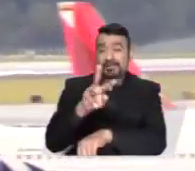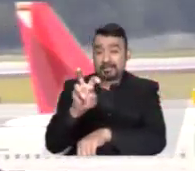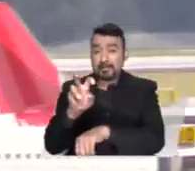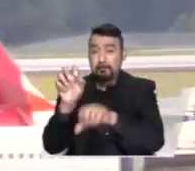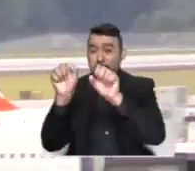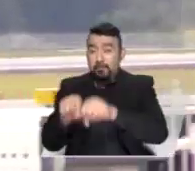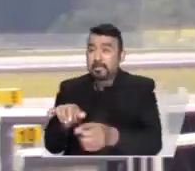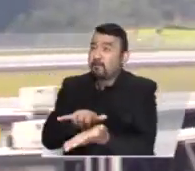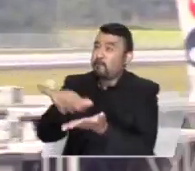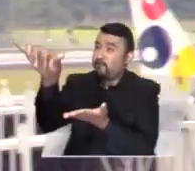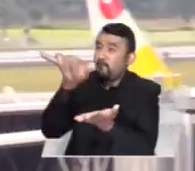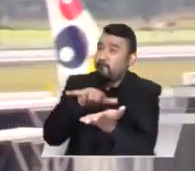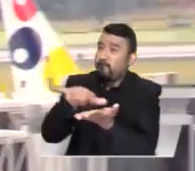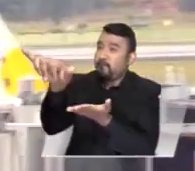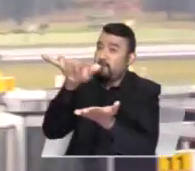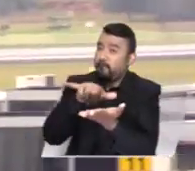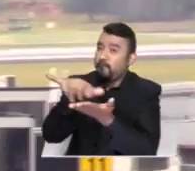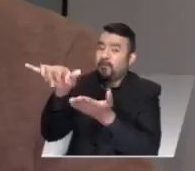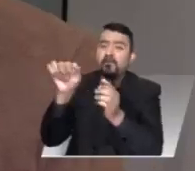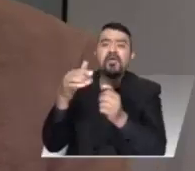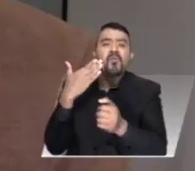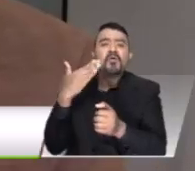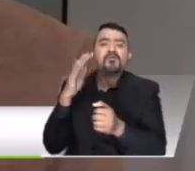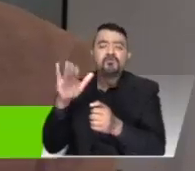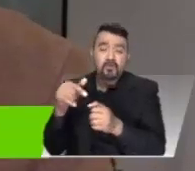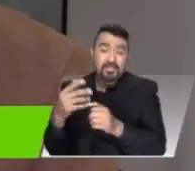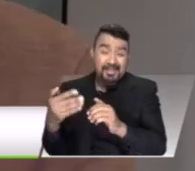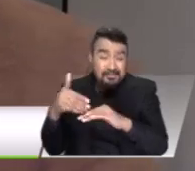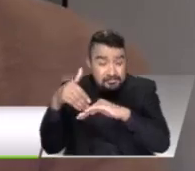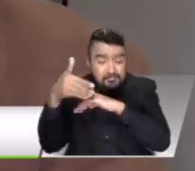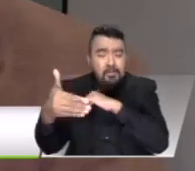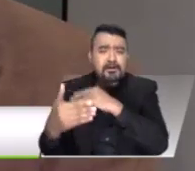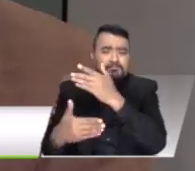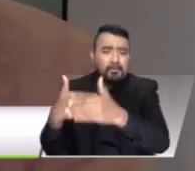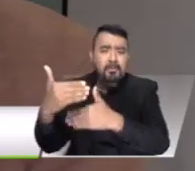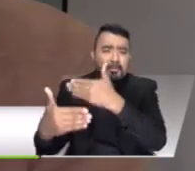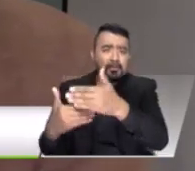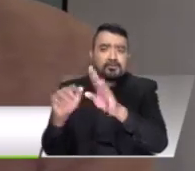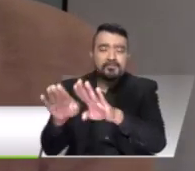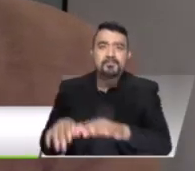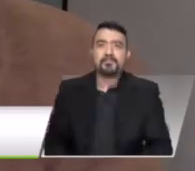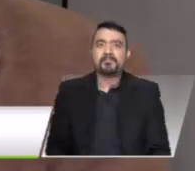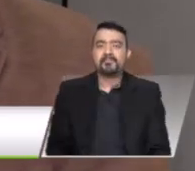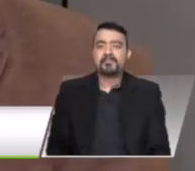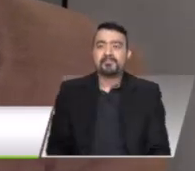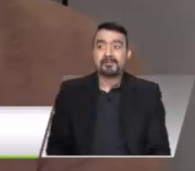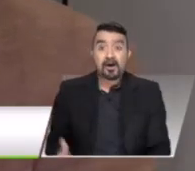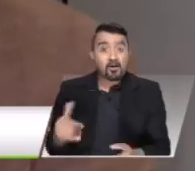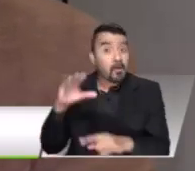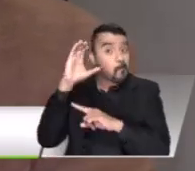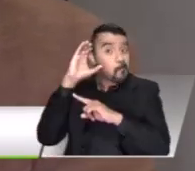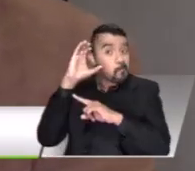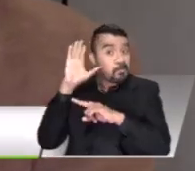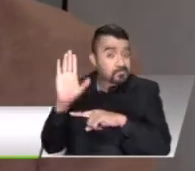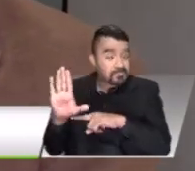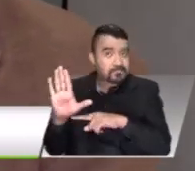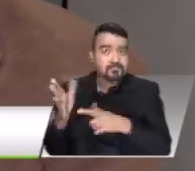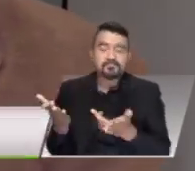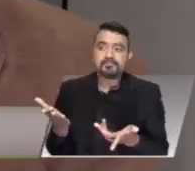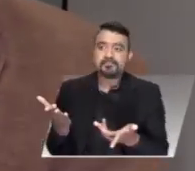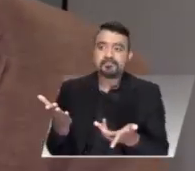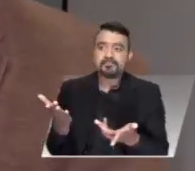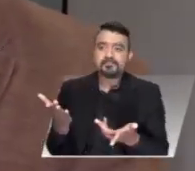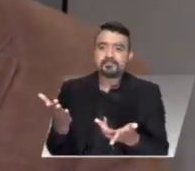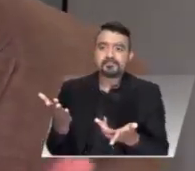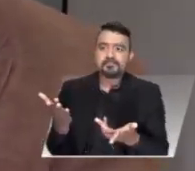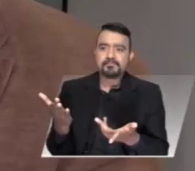se alcanzaría en 2029. Todas las aerolíneas que tenemos hoy operando desde el José María Córdoba están